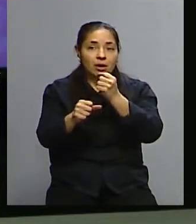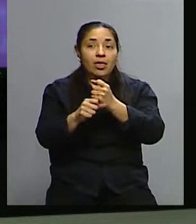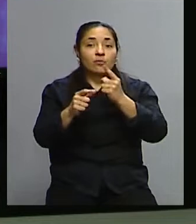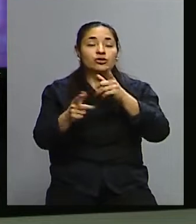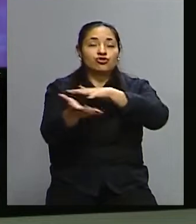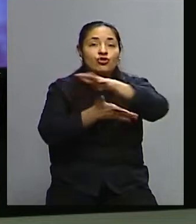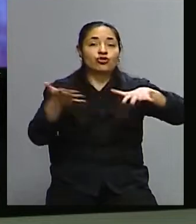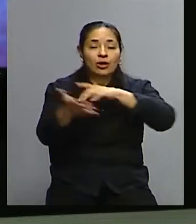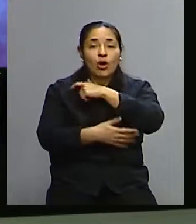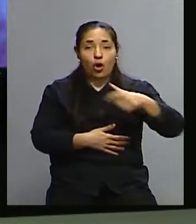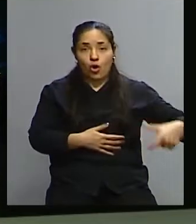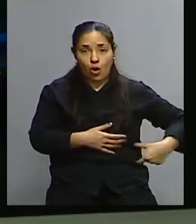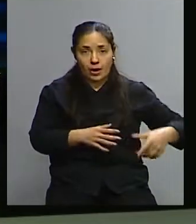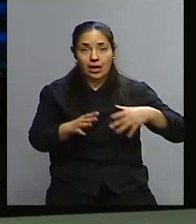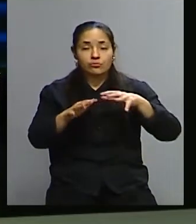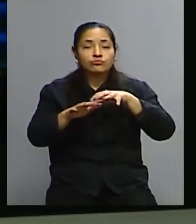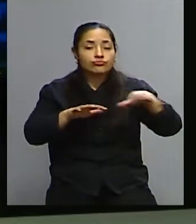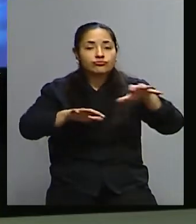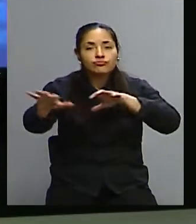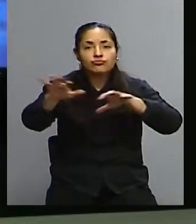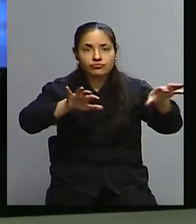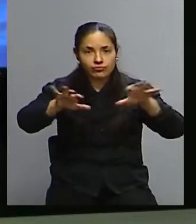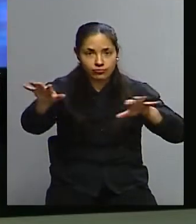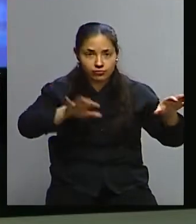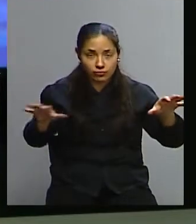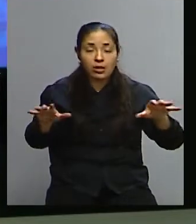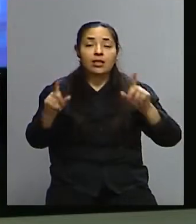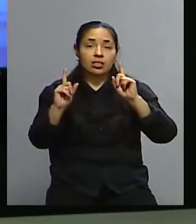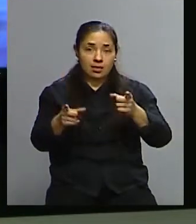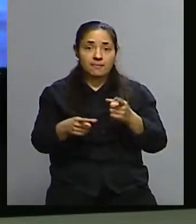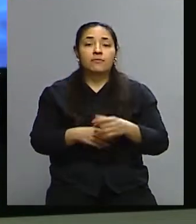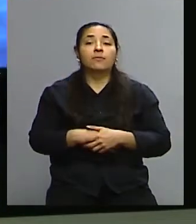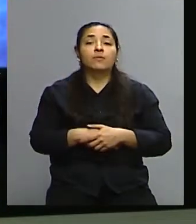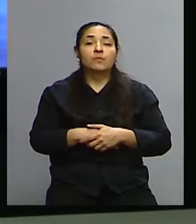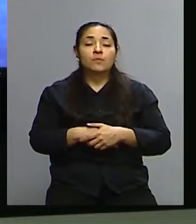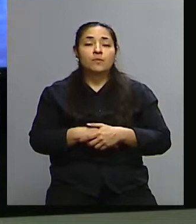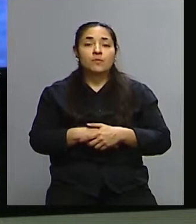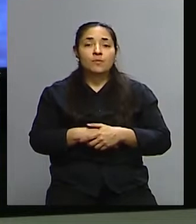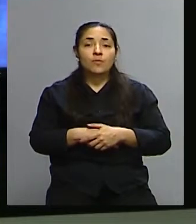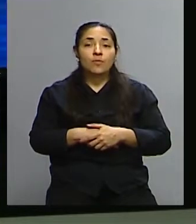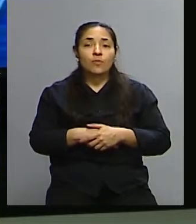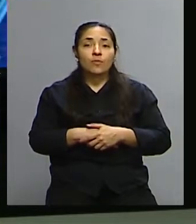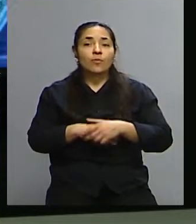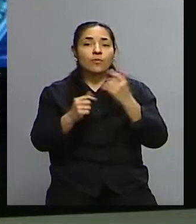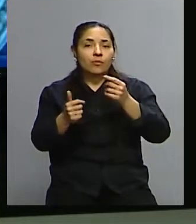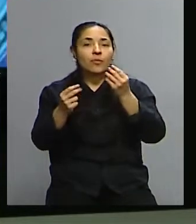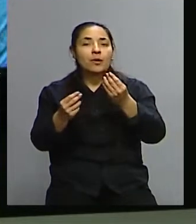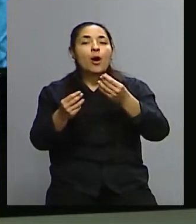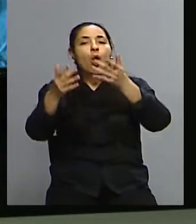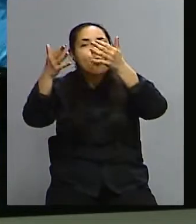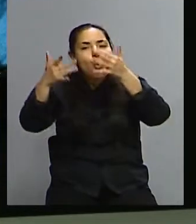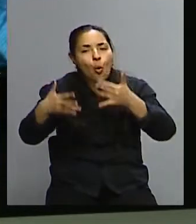sociedades del Estado, que hacen una discriminación, digamos, y también dice que en lo que se relaciona a la rendición de cuentas se le aplica a las